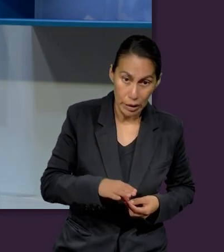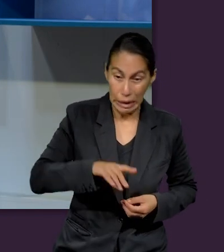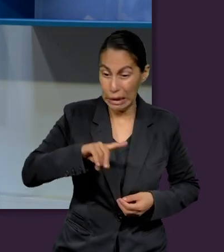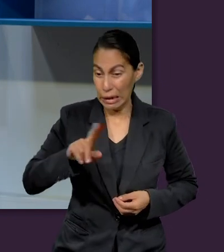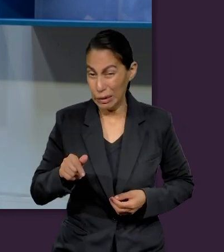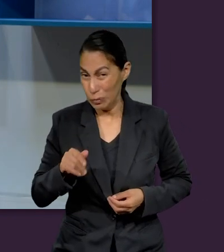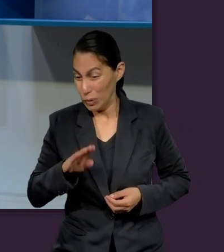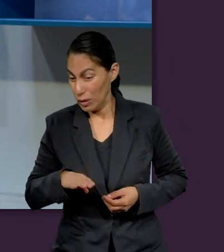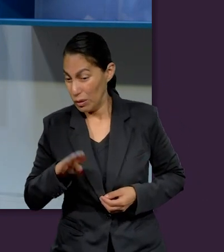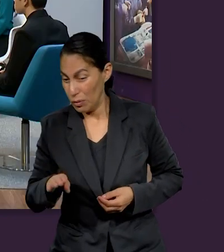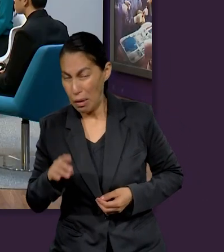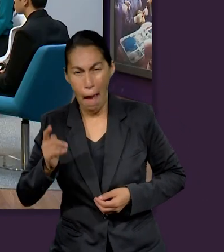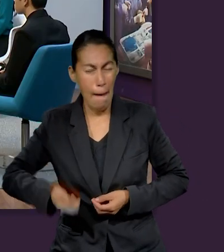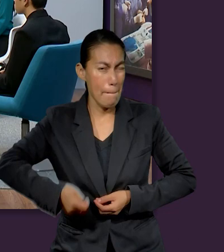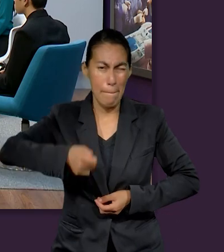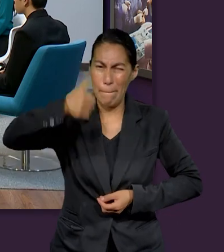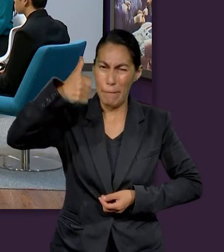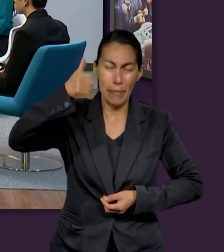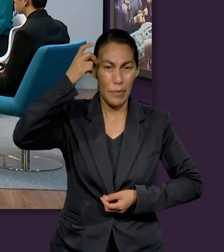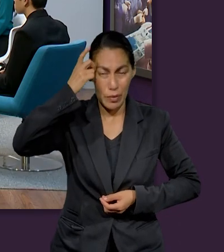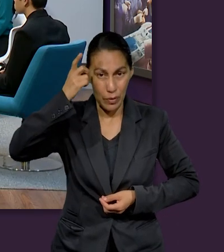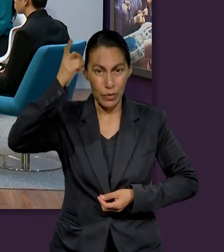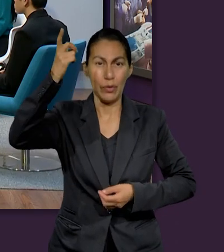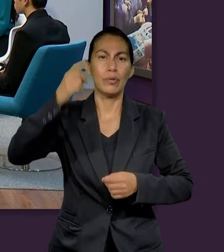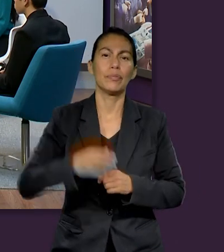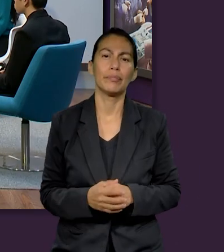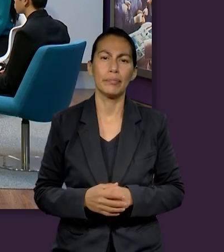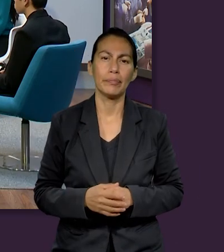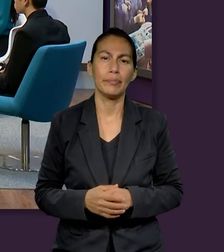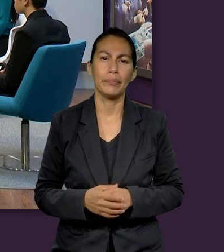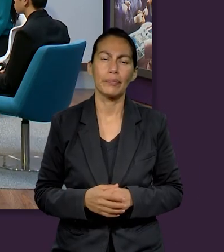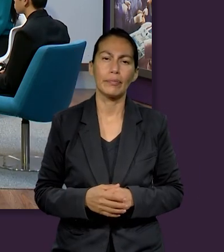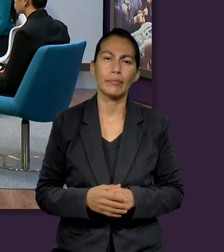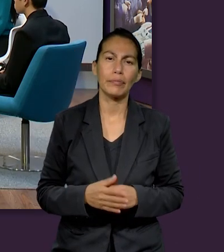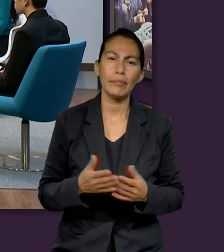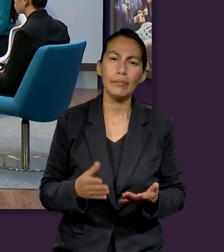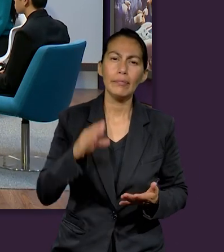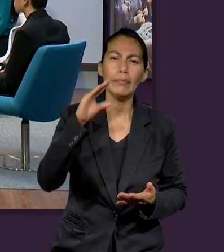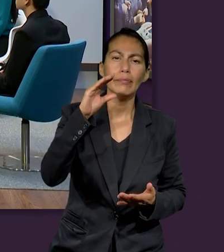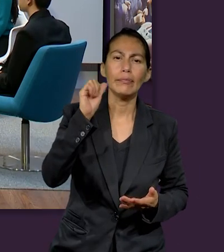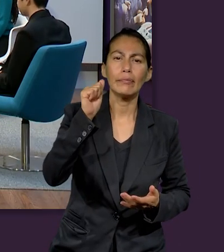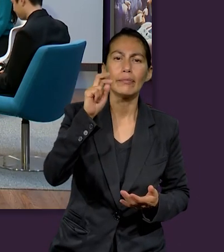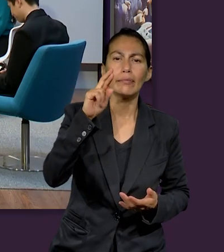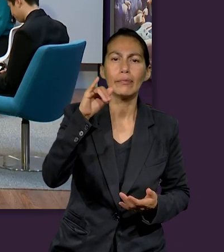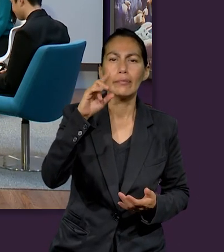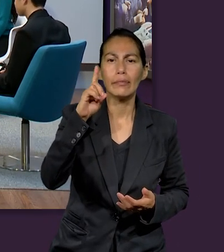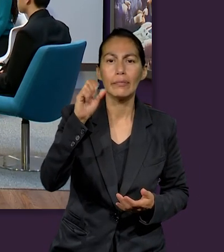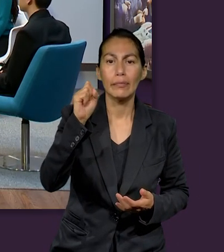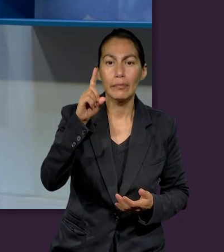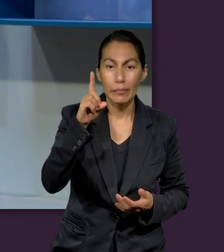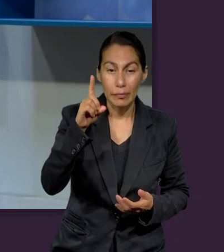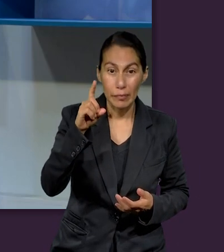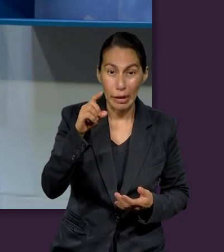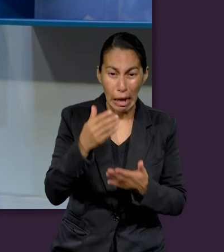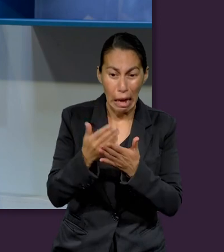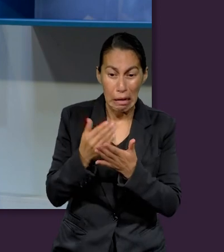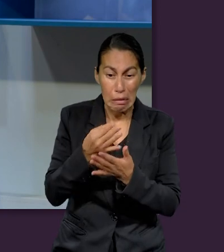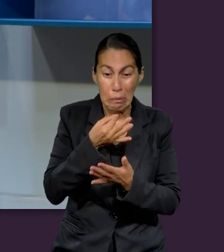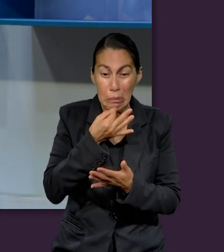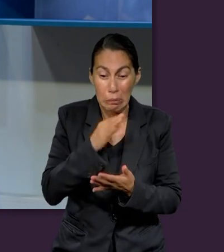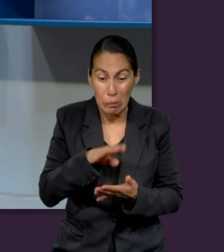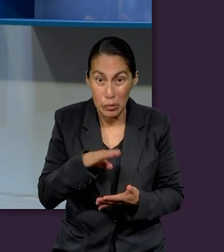como en la muerte y después de la muerte Dios es lo más importante y la lesión viene hablando